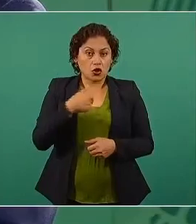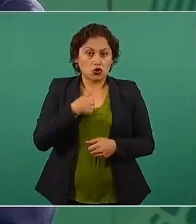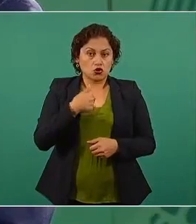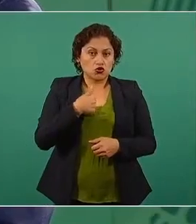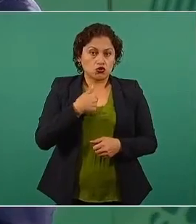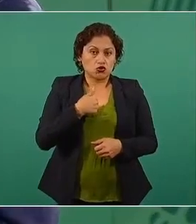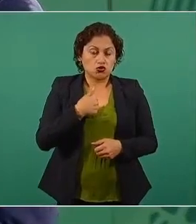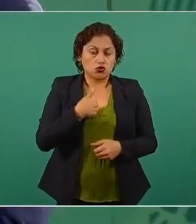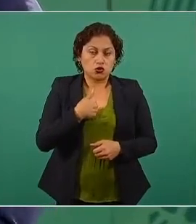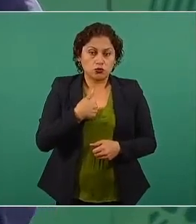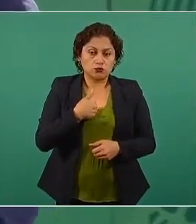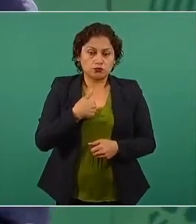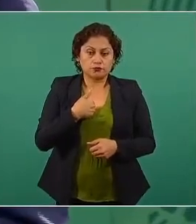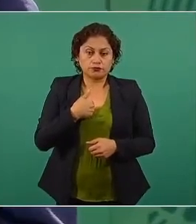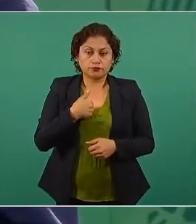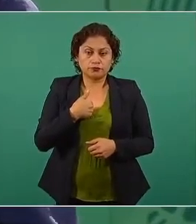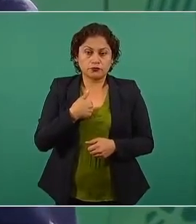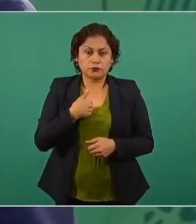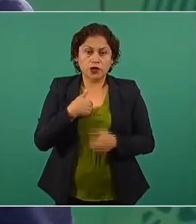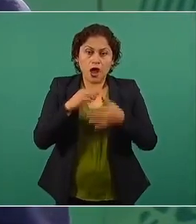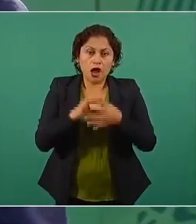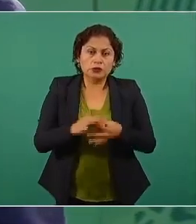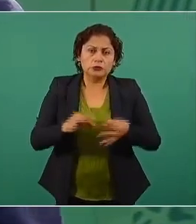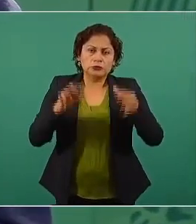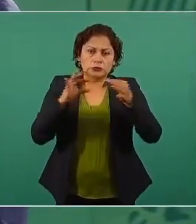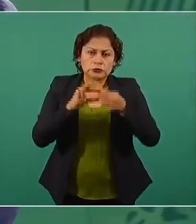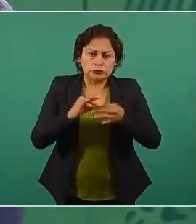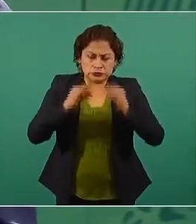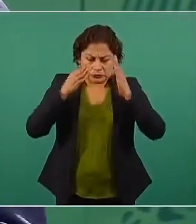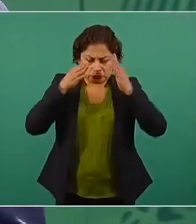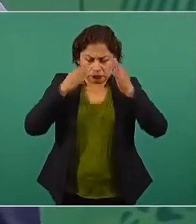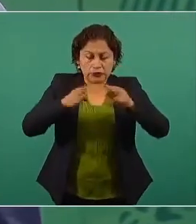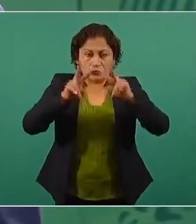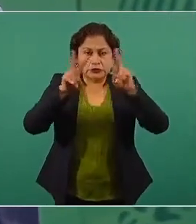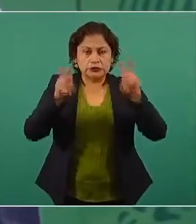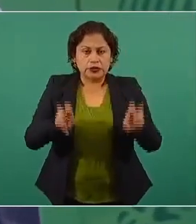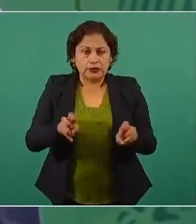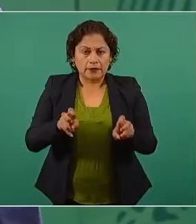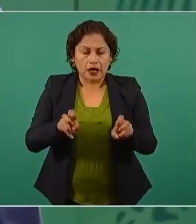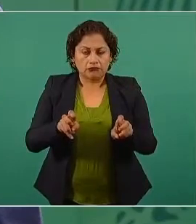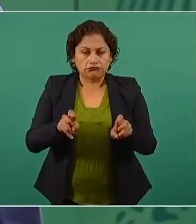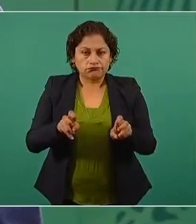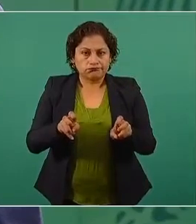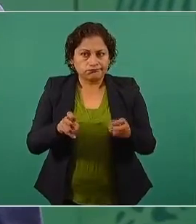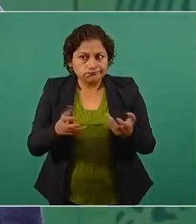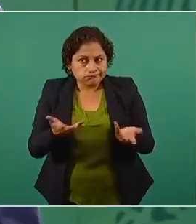dedicado más tiempo a este tema,